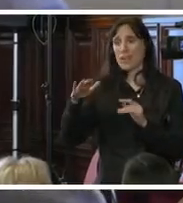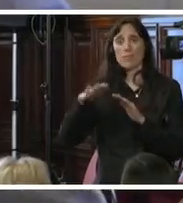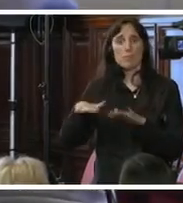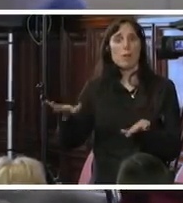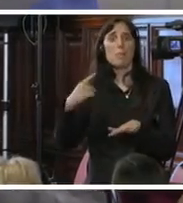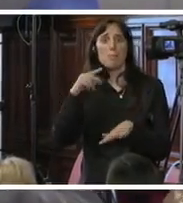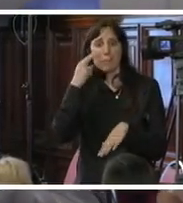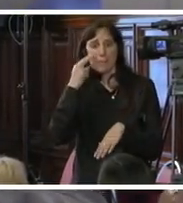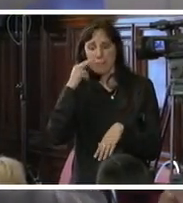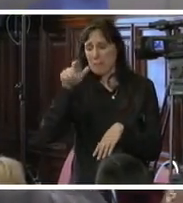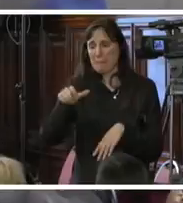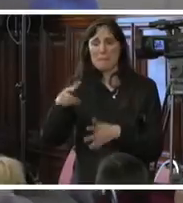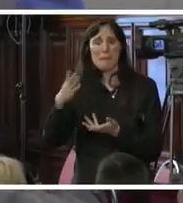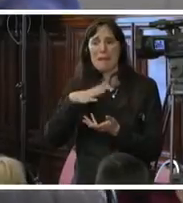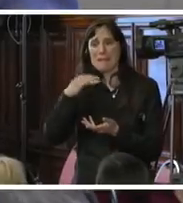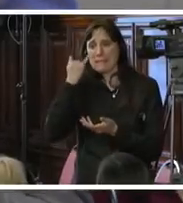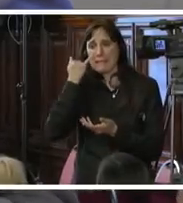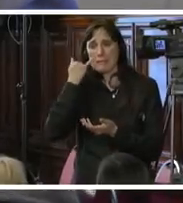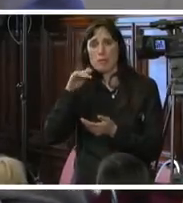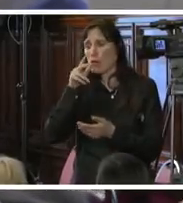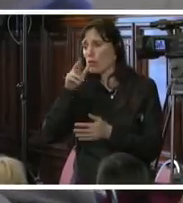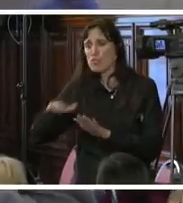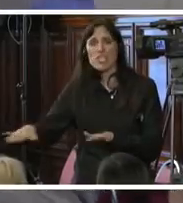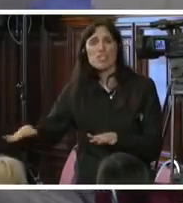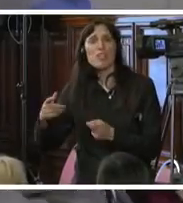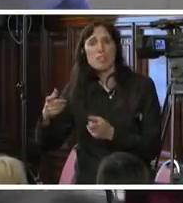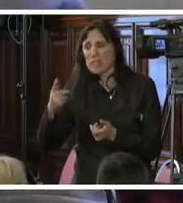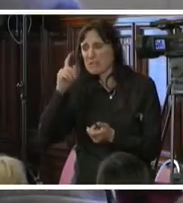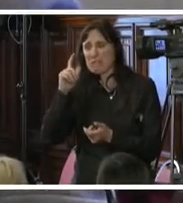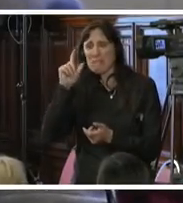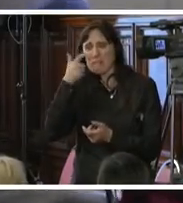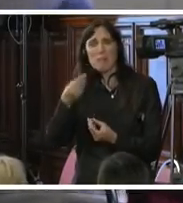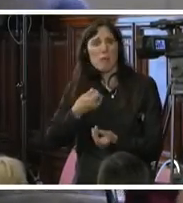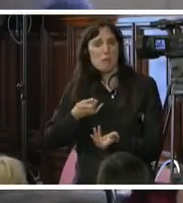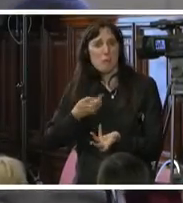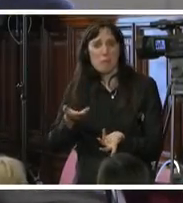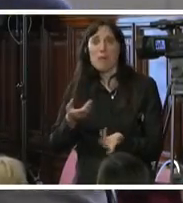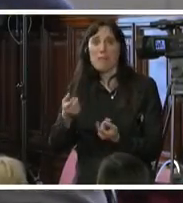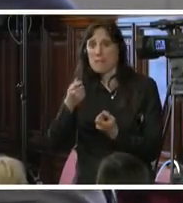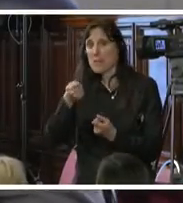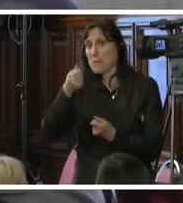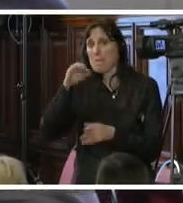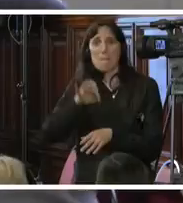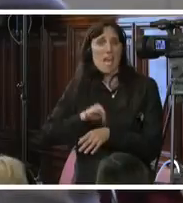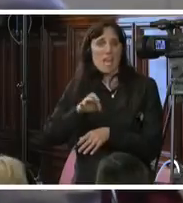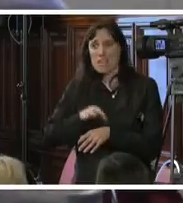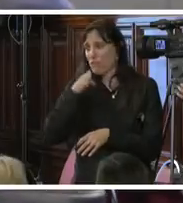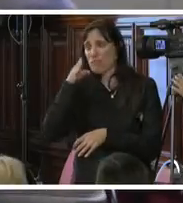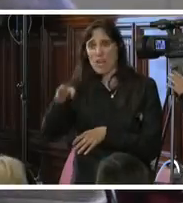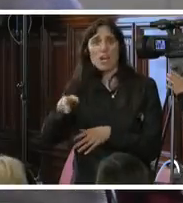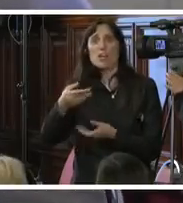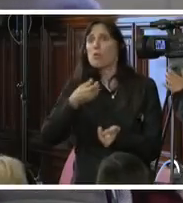los pedófilos, los incestuosos. Esa gente no va a cambiar. Entonces le tenemos que encontrar una solución médica de cambiar